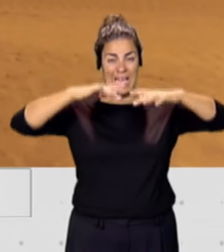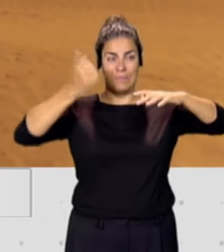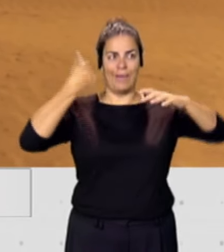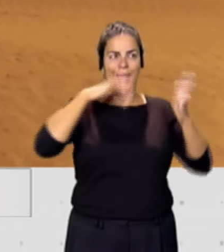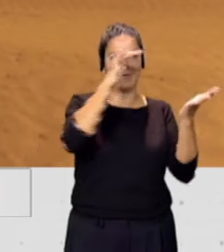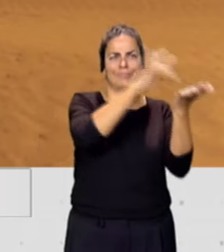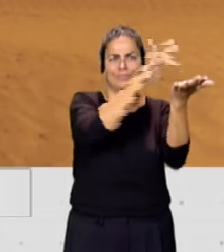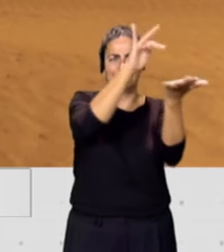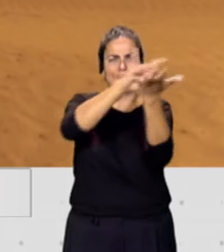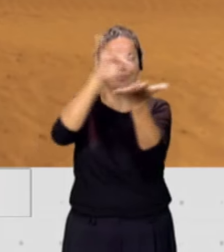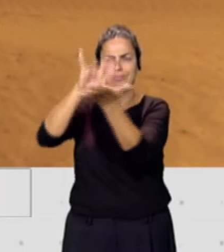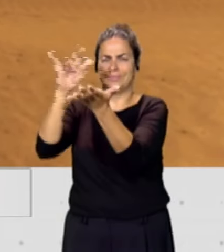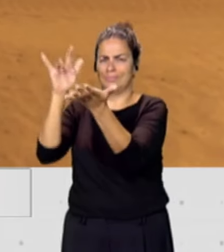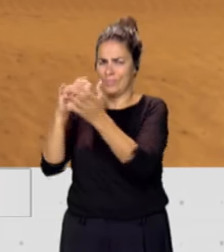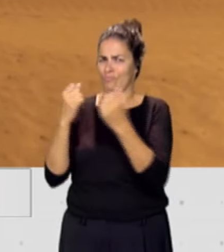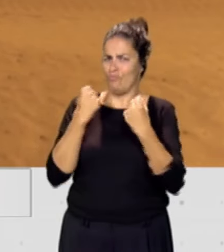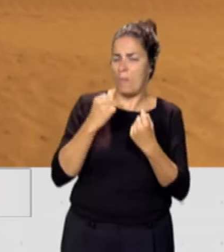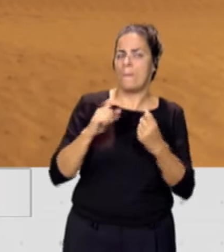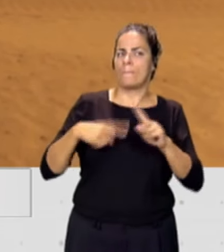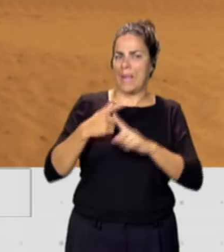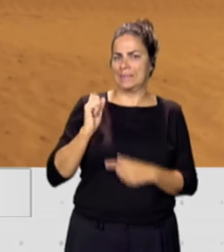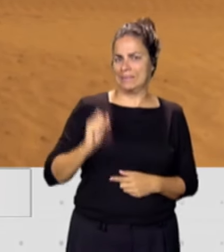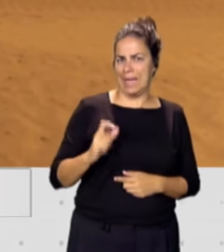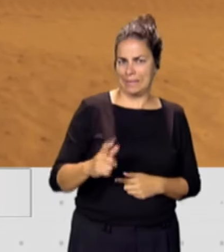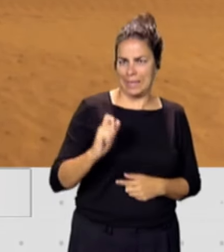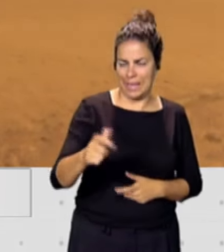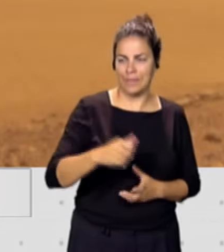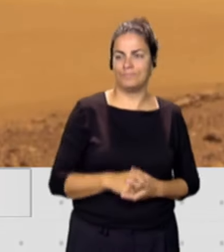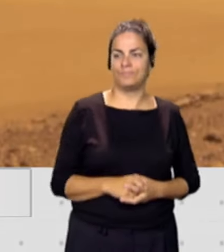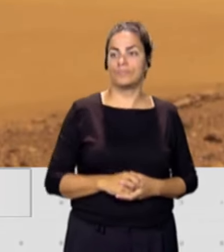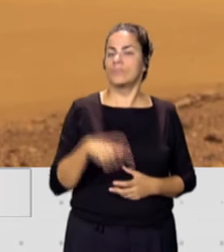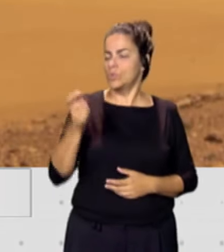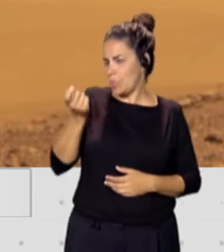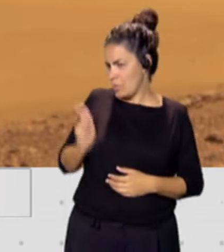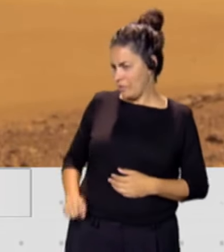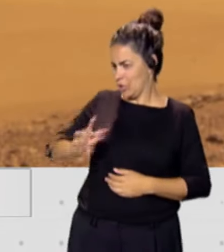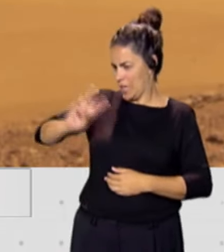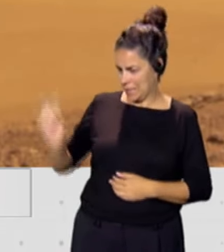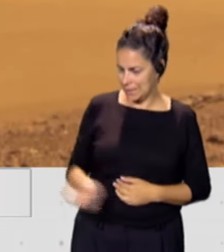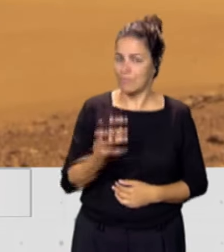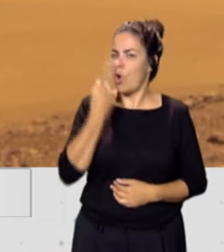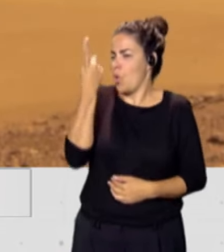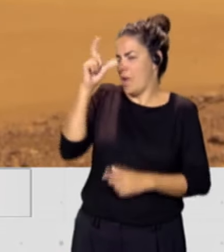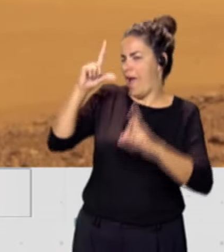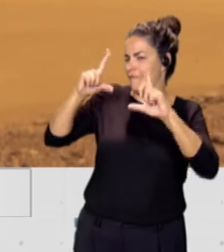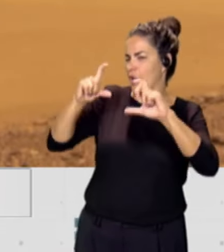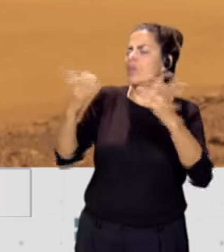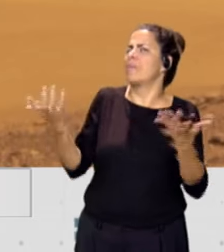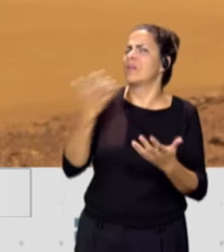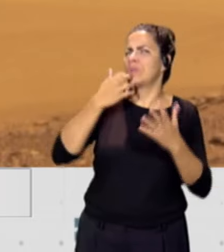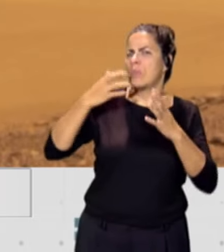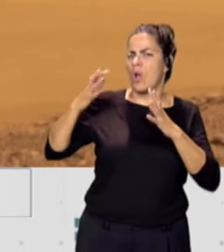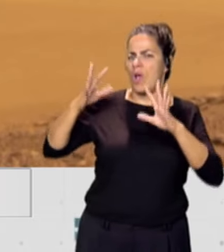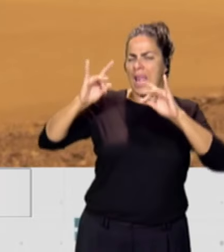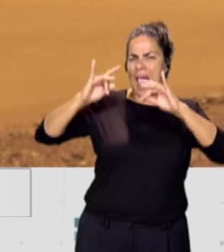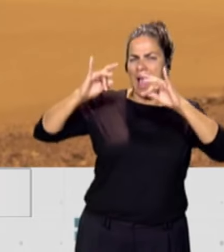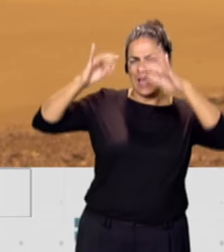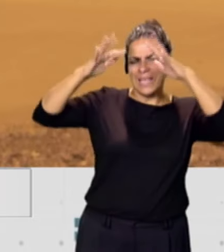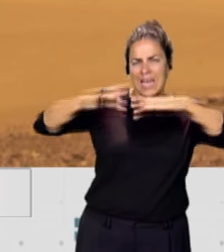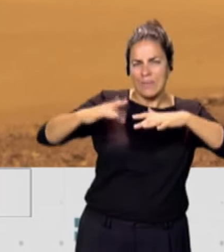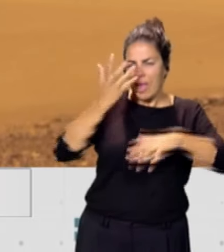intensa y más frecuente bueno entre una de tus profesiones la de fotógrafo Pero por qué fotografiar la calima durante 5